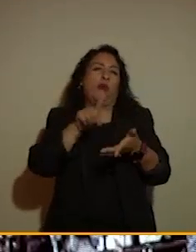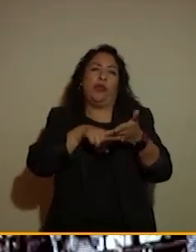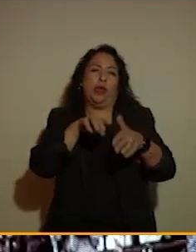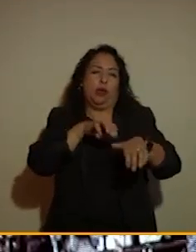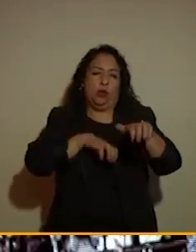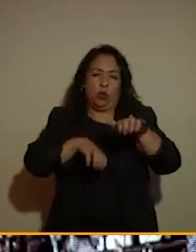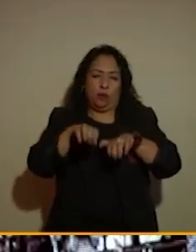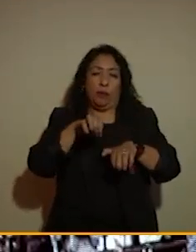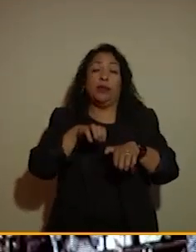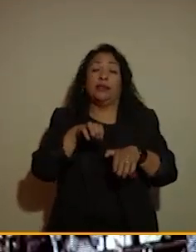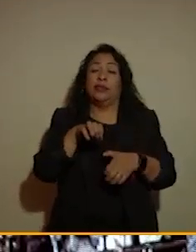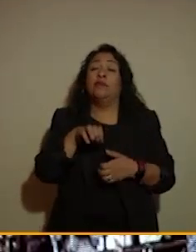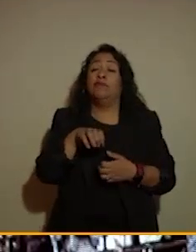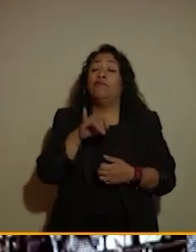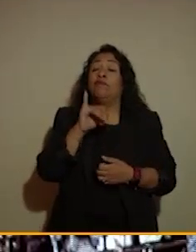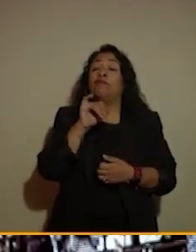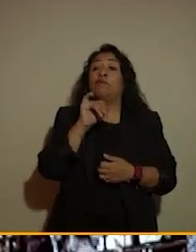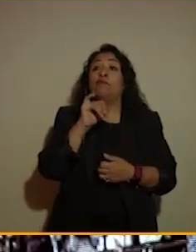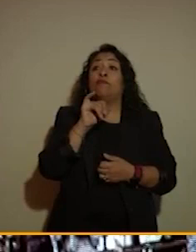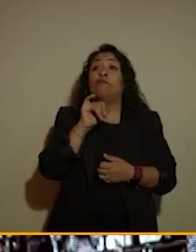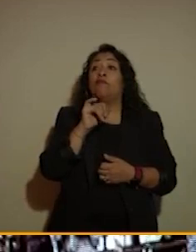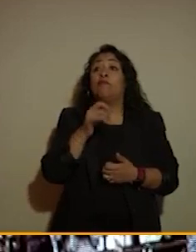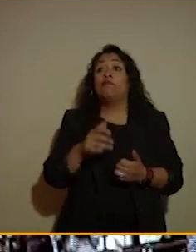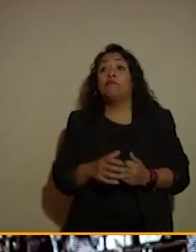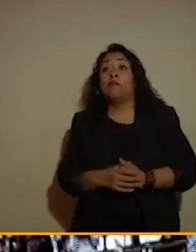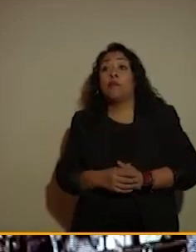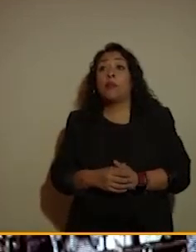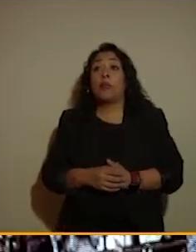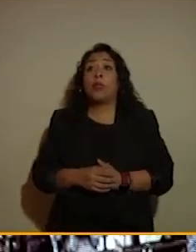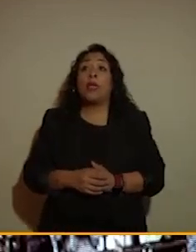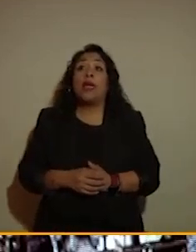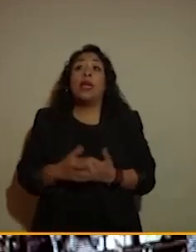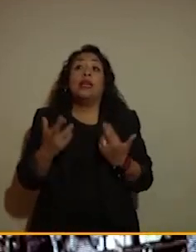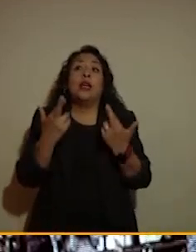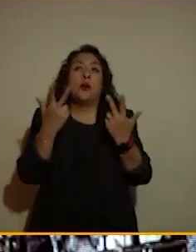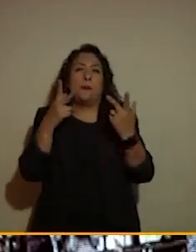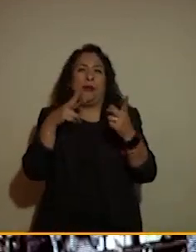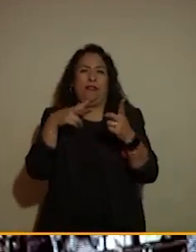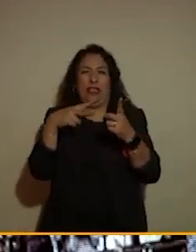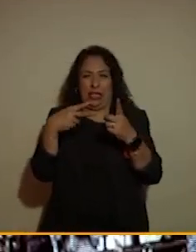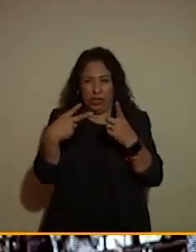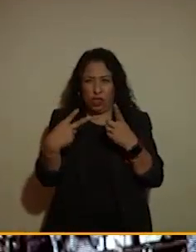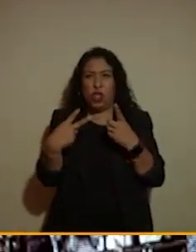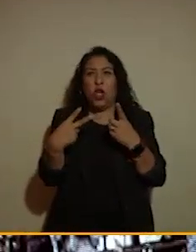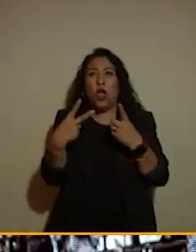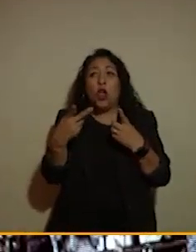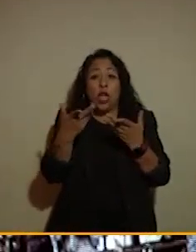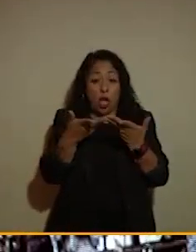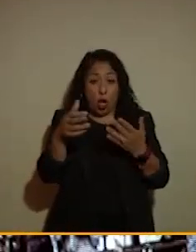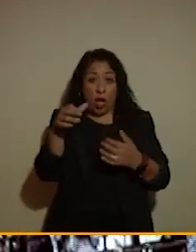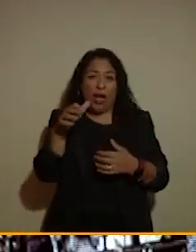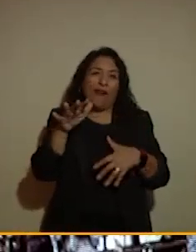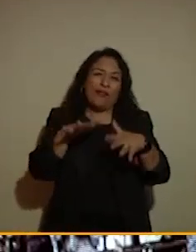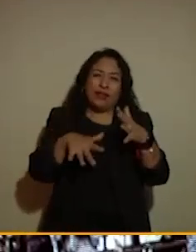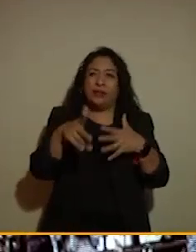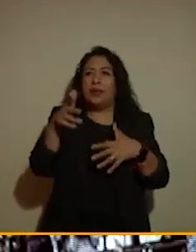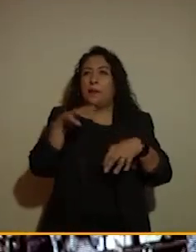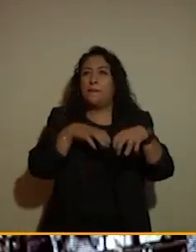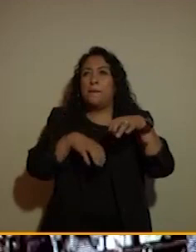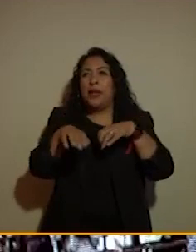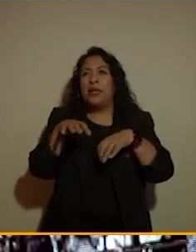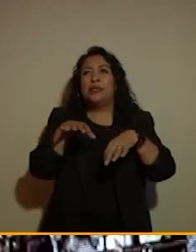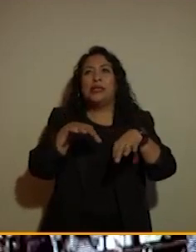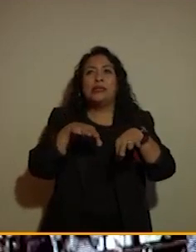empresas. Definitivamente se rompe el paradigma en el que eventualmente las empresas